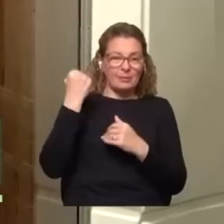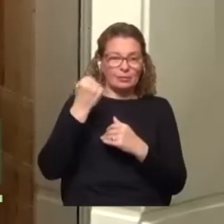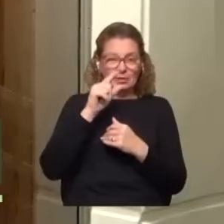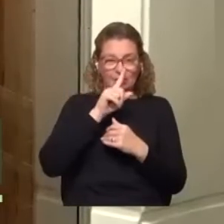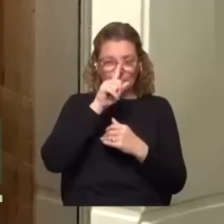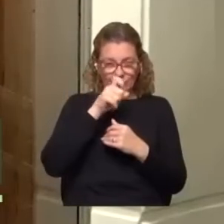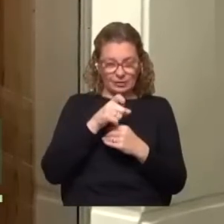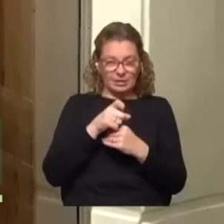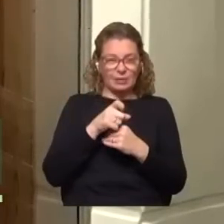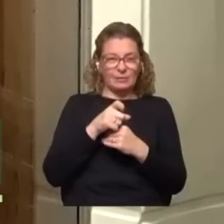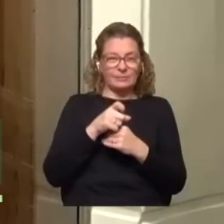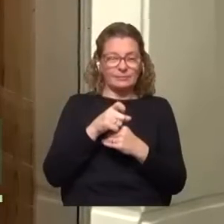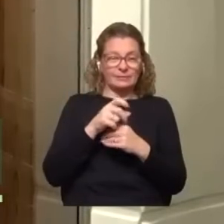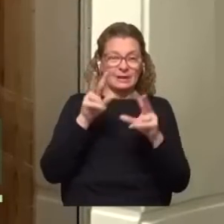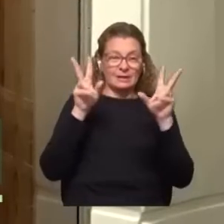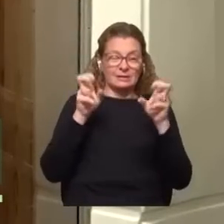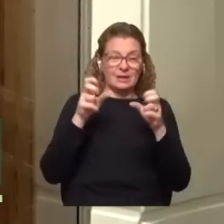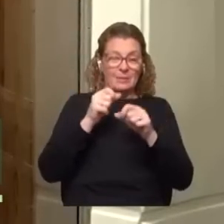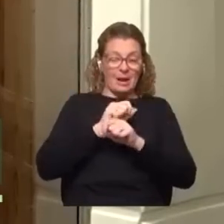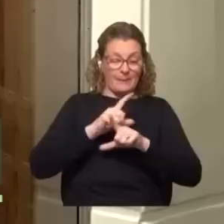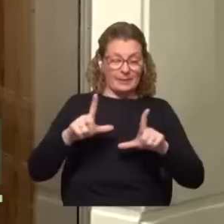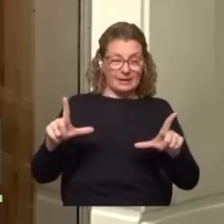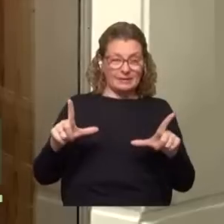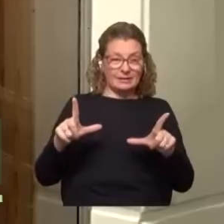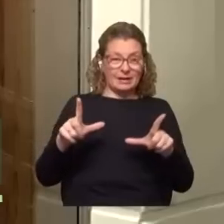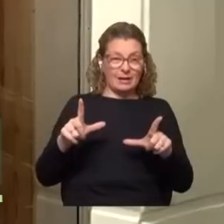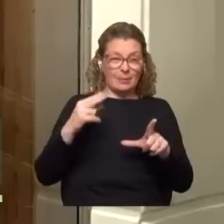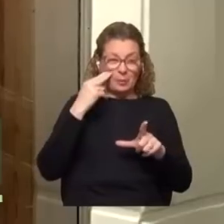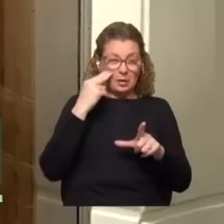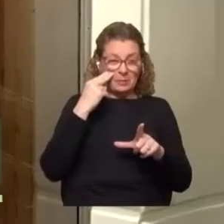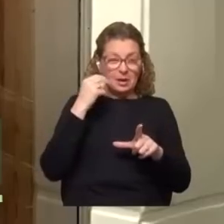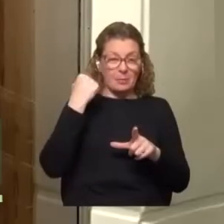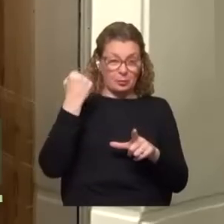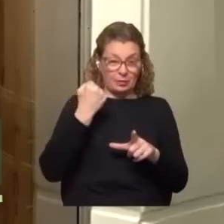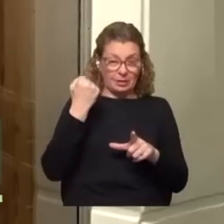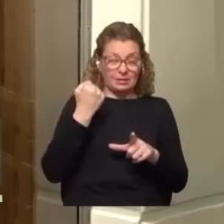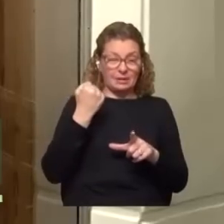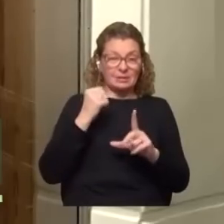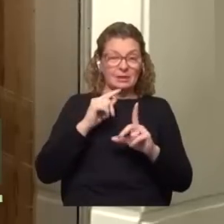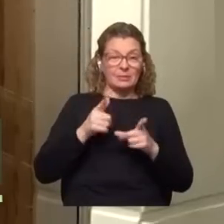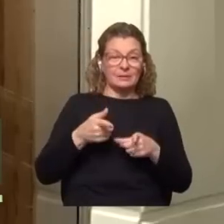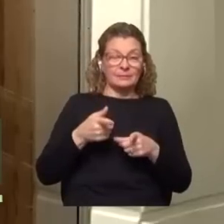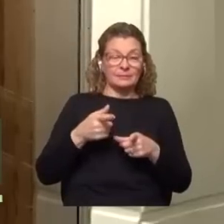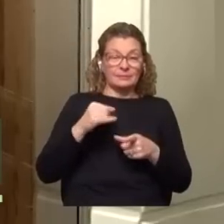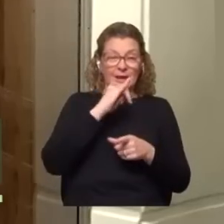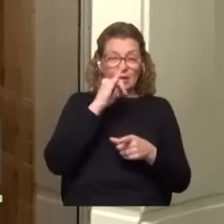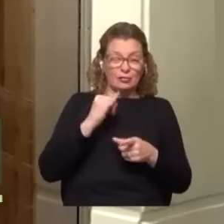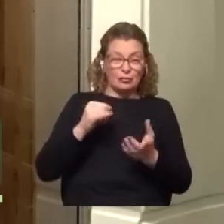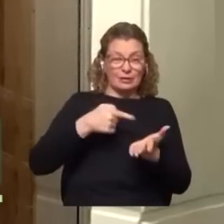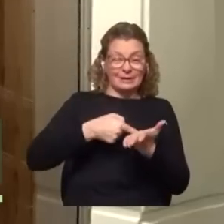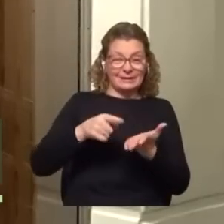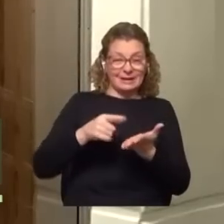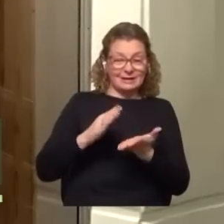Montevideo el tema de la limpieza sigue con graves problemas tanto en la zona céntrica como